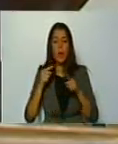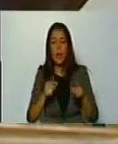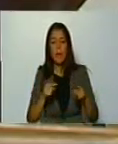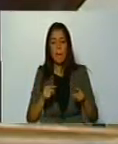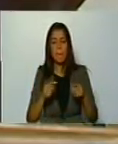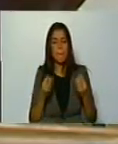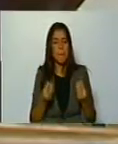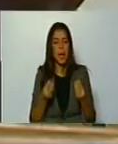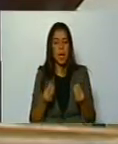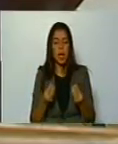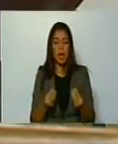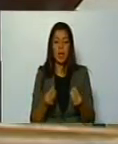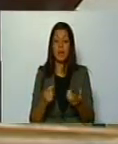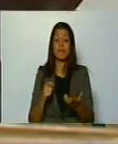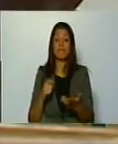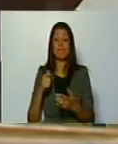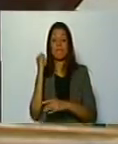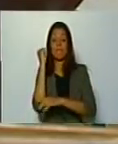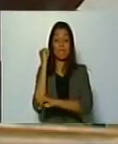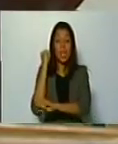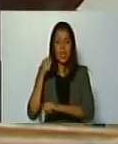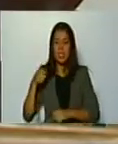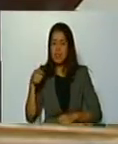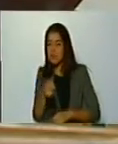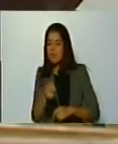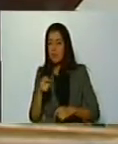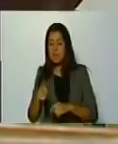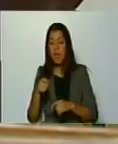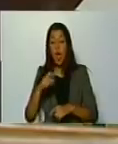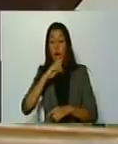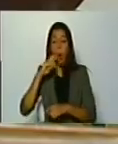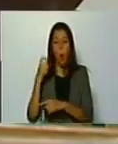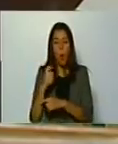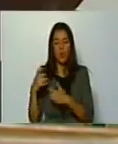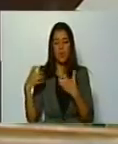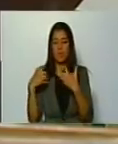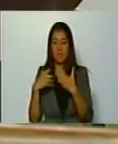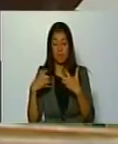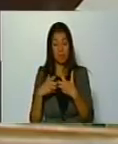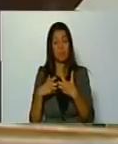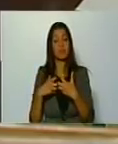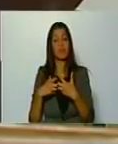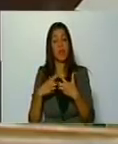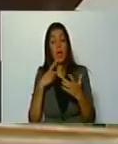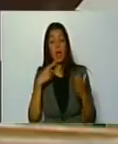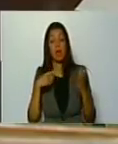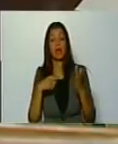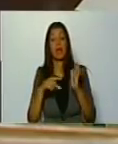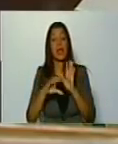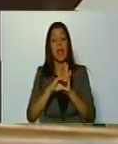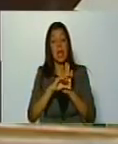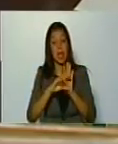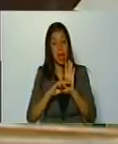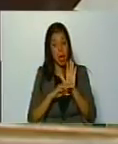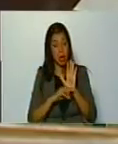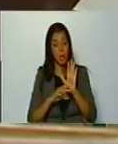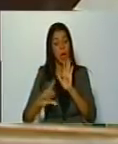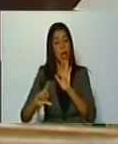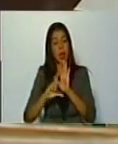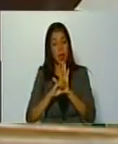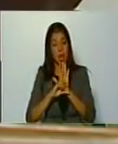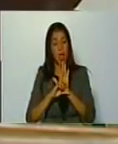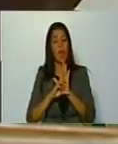delinquir, asociación e instigación pública al odio, previstos y sancionados según la legislación